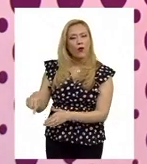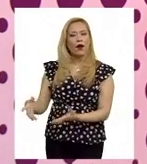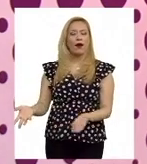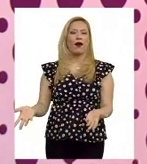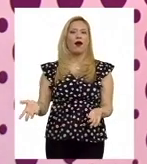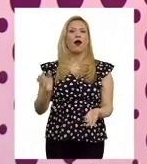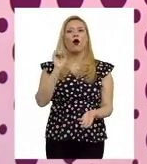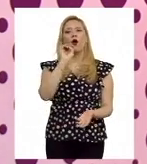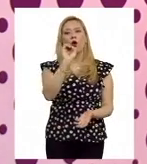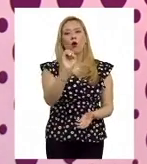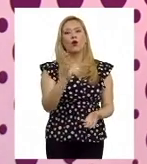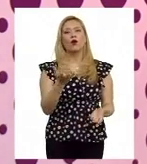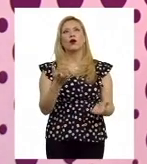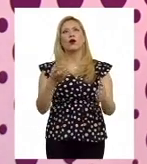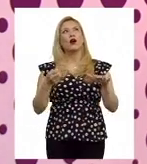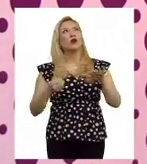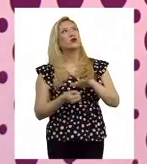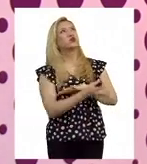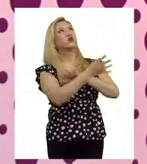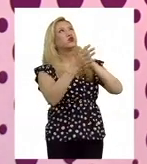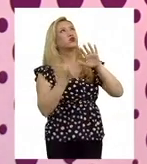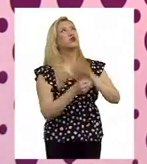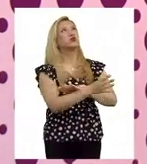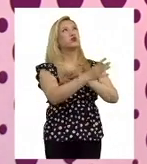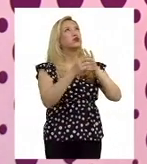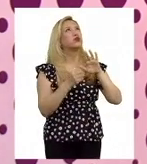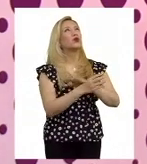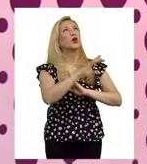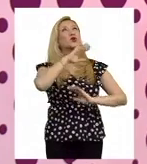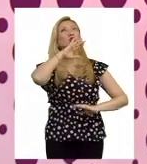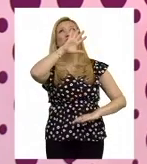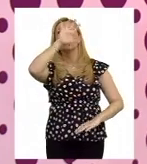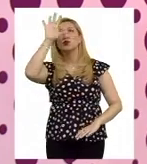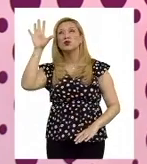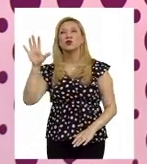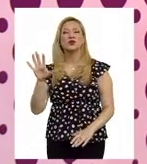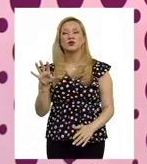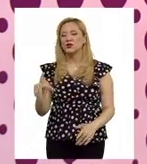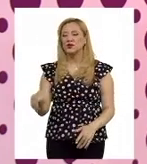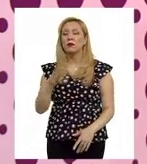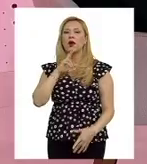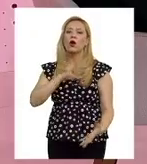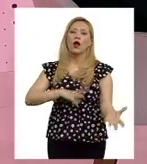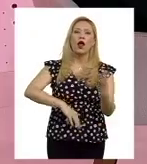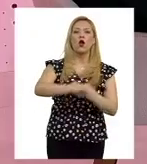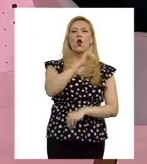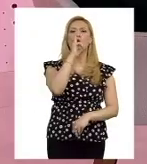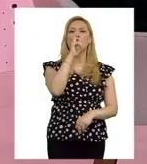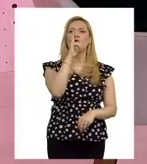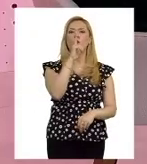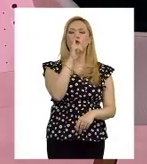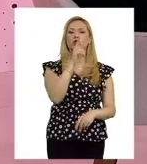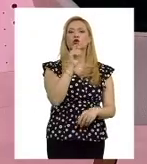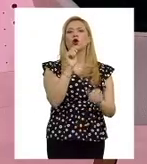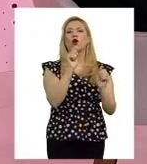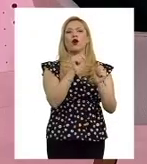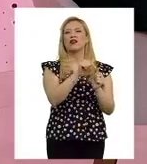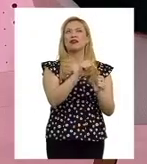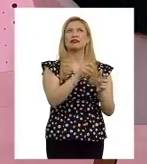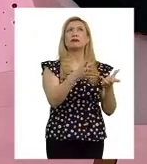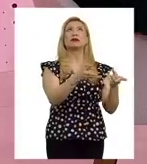carbono o la generación de oxígeno, sino que también protege a las comunidades locales